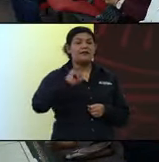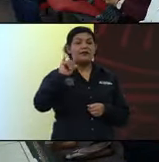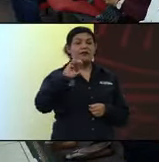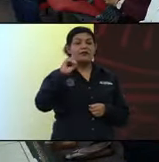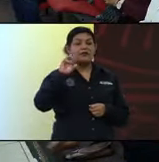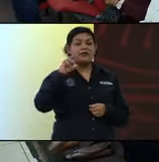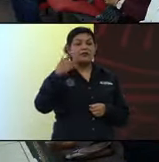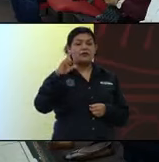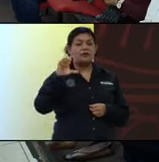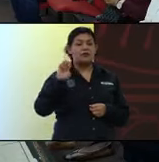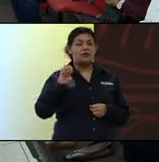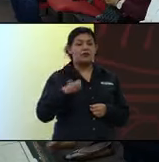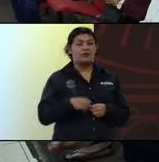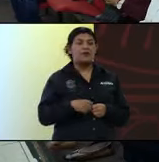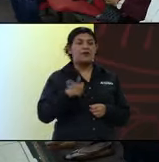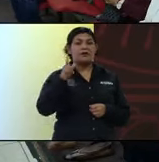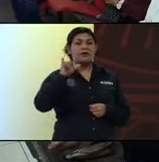Cisneros,